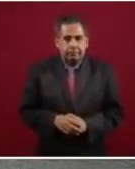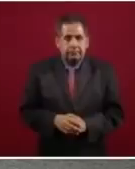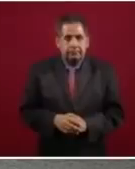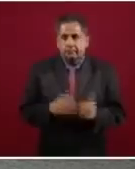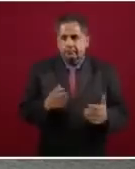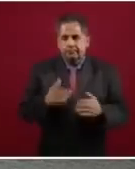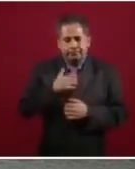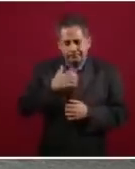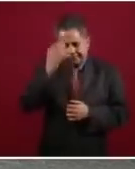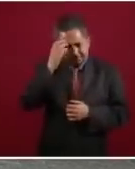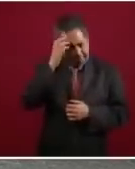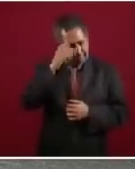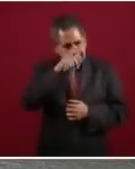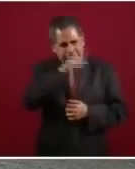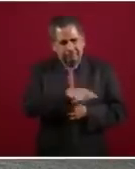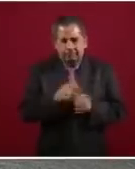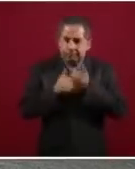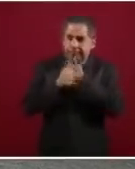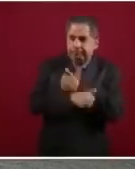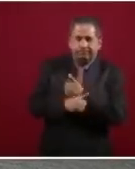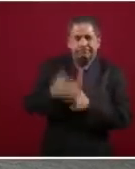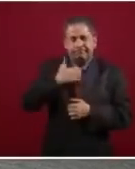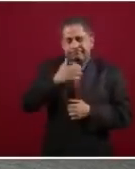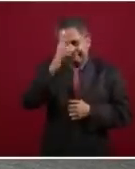Los conozco, aunque se disfracen.